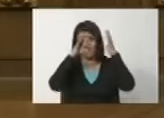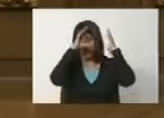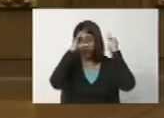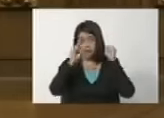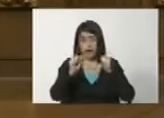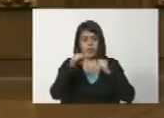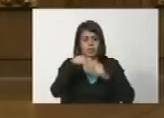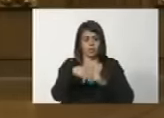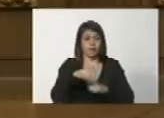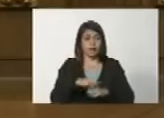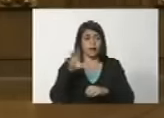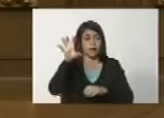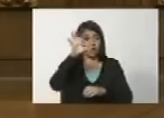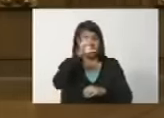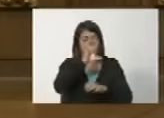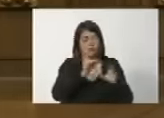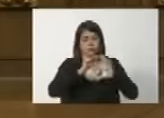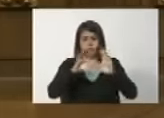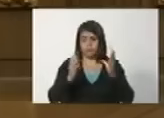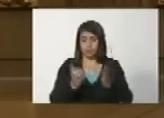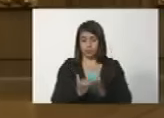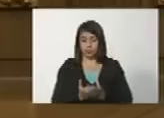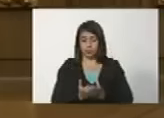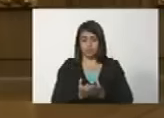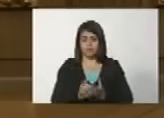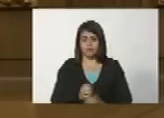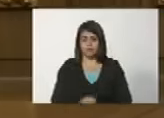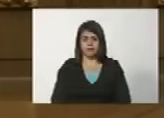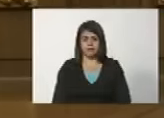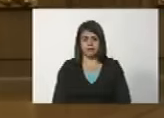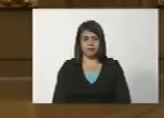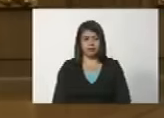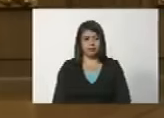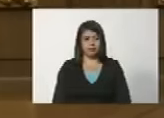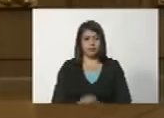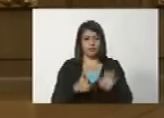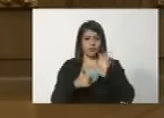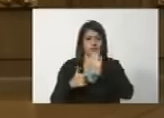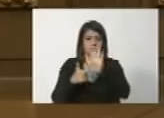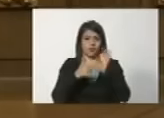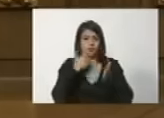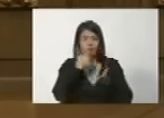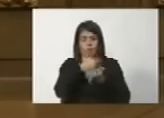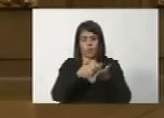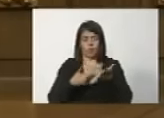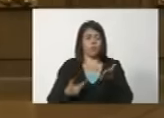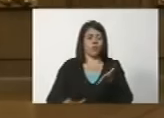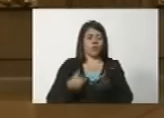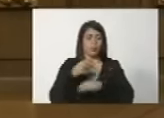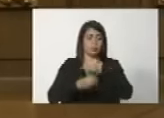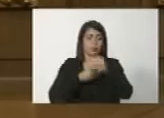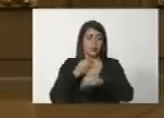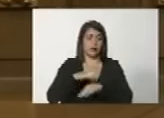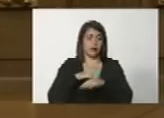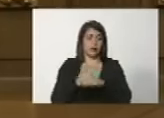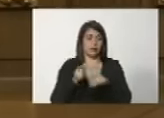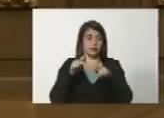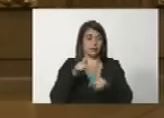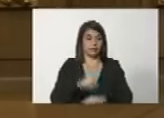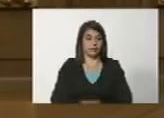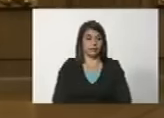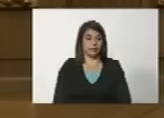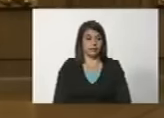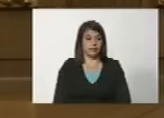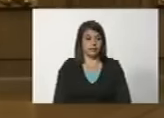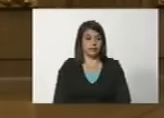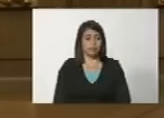embajadora en esas naciones del mundo, pues ha presentado la propuesta de que se realice